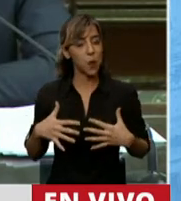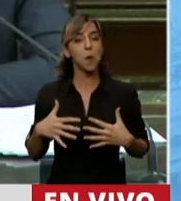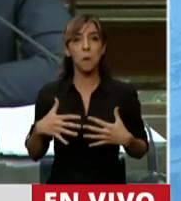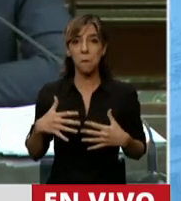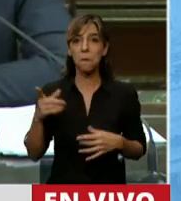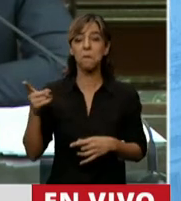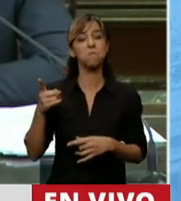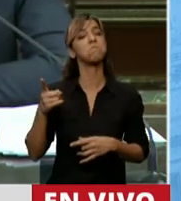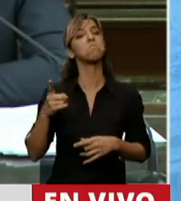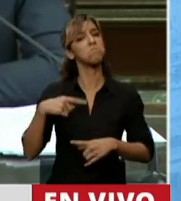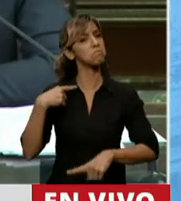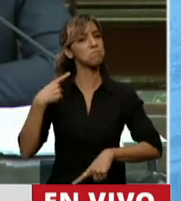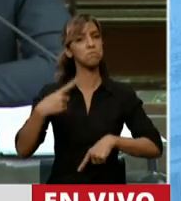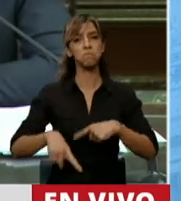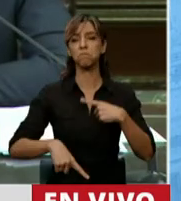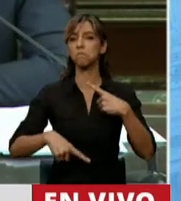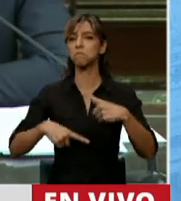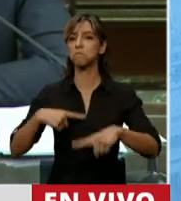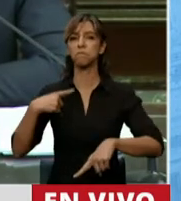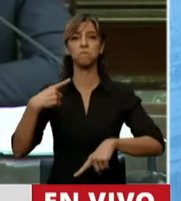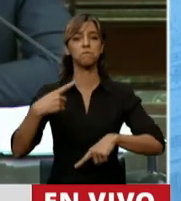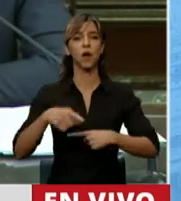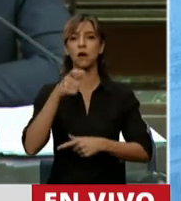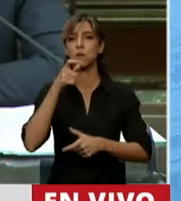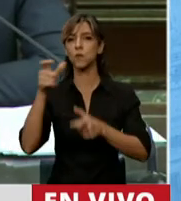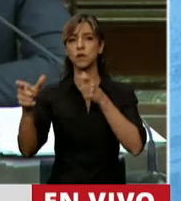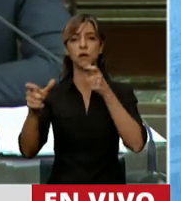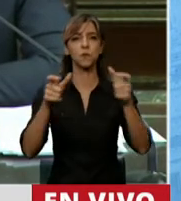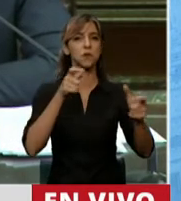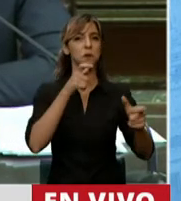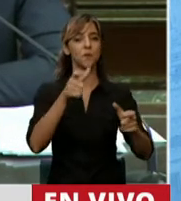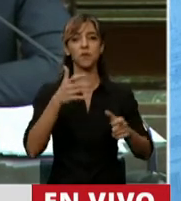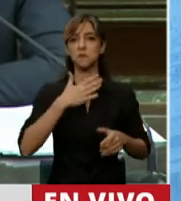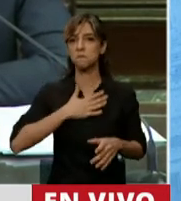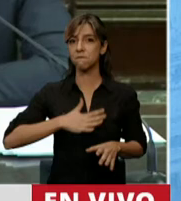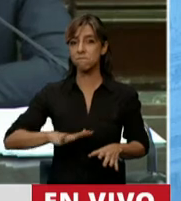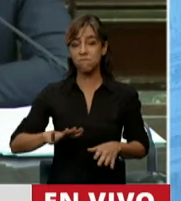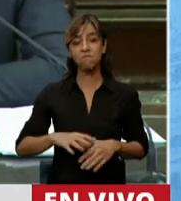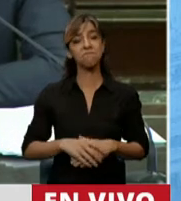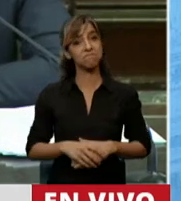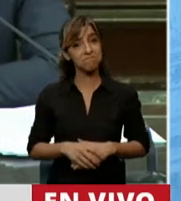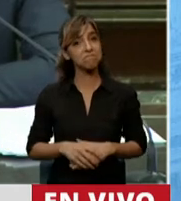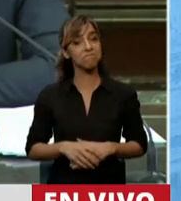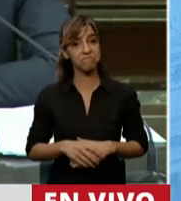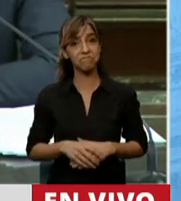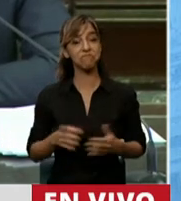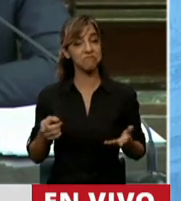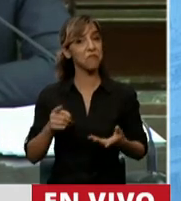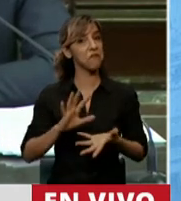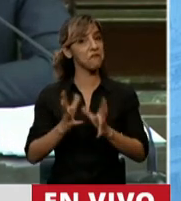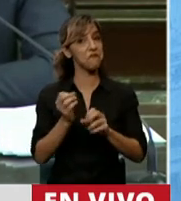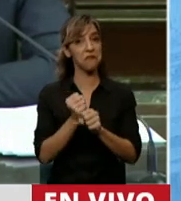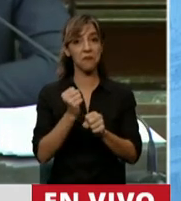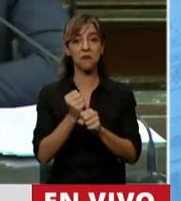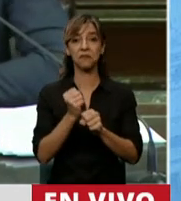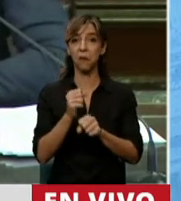seguir continuando y dando las respuestas y seguir con esta metodología de trabajo que a mí